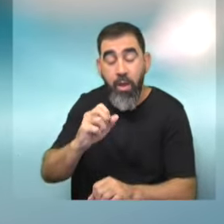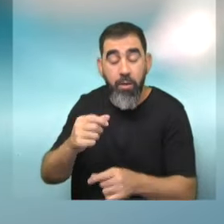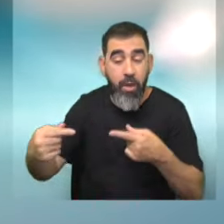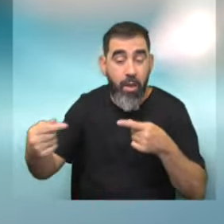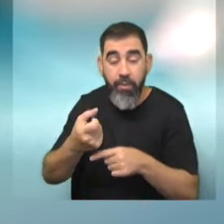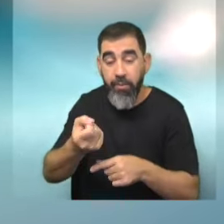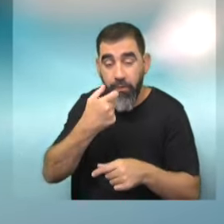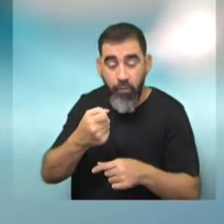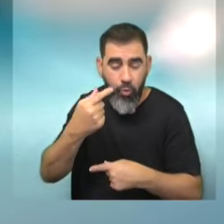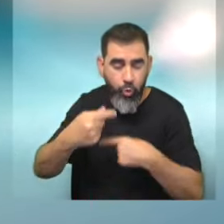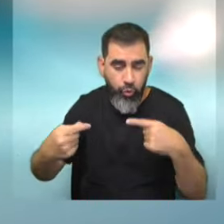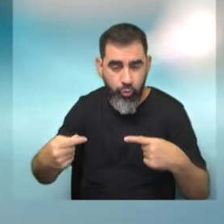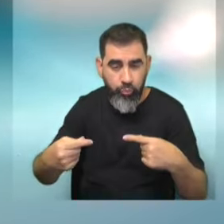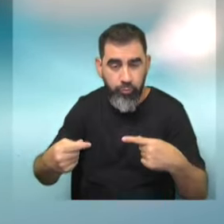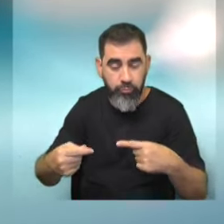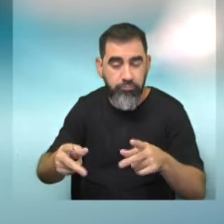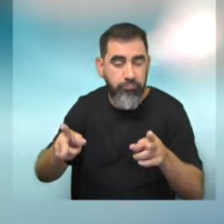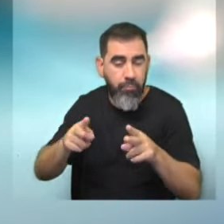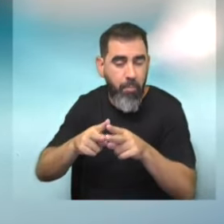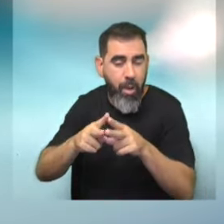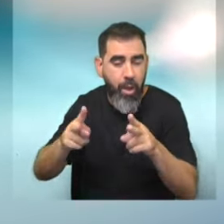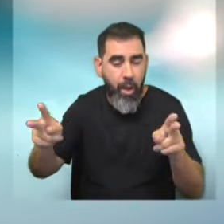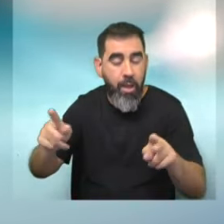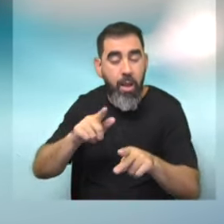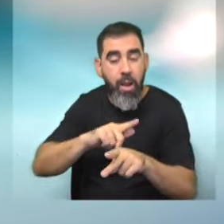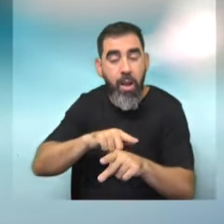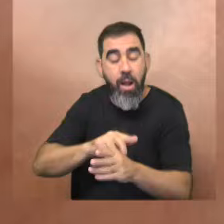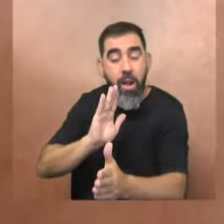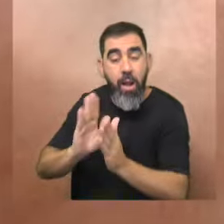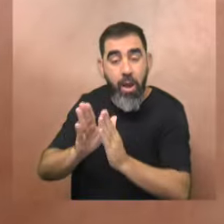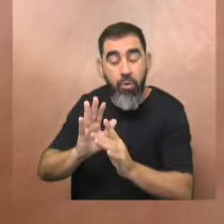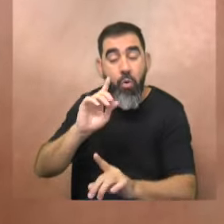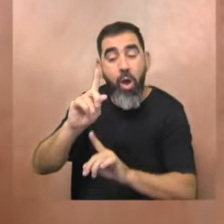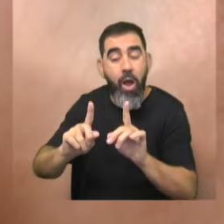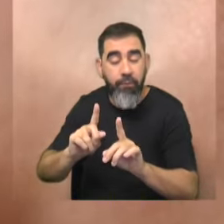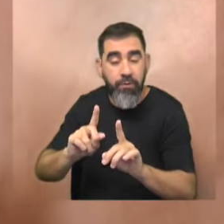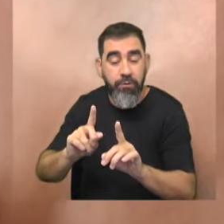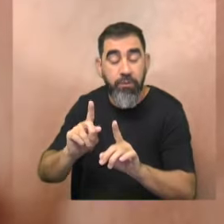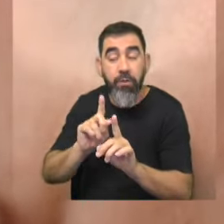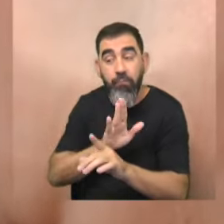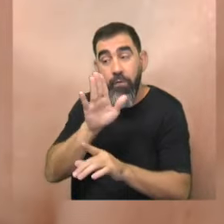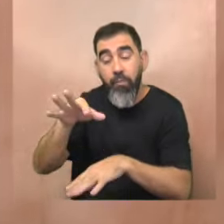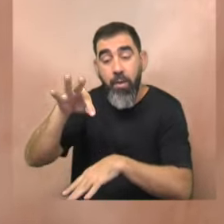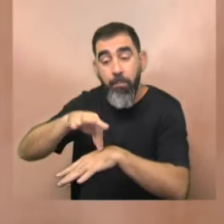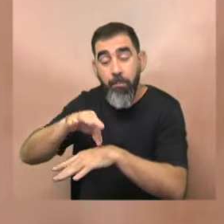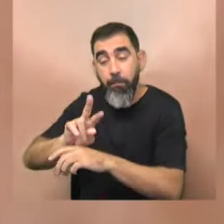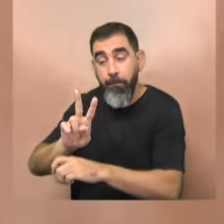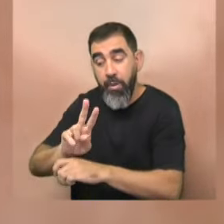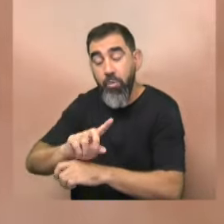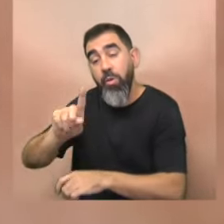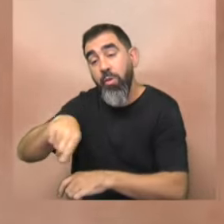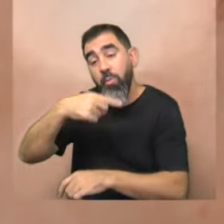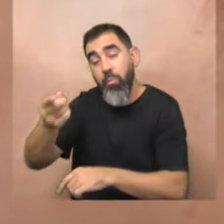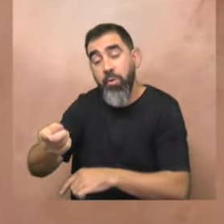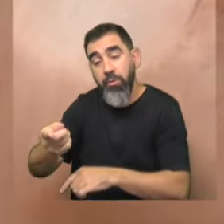puede ser isotretinoína, que nos llega a un periodo más largo de tratamiento, muchas veces nos llevan a análisis clínicos también de control. Y después tenemos las